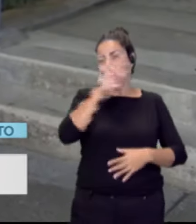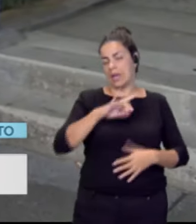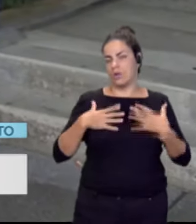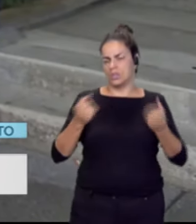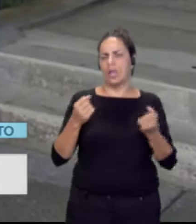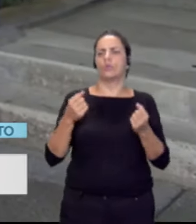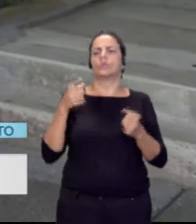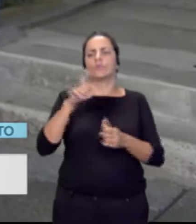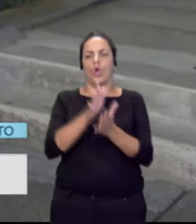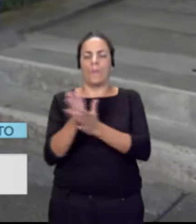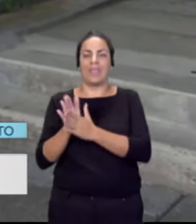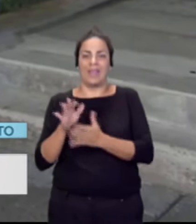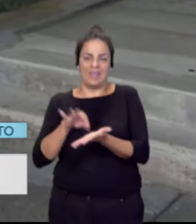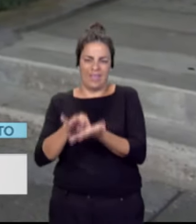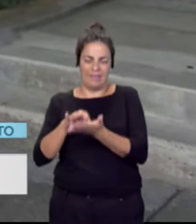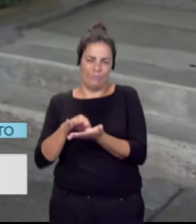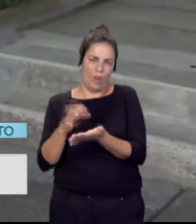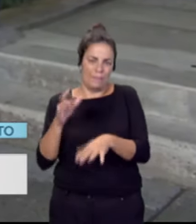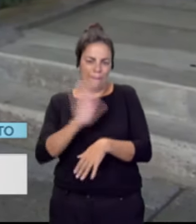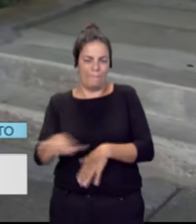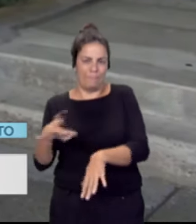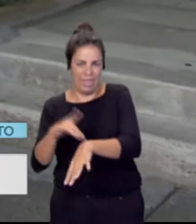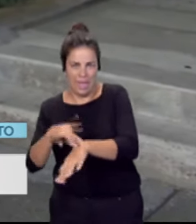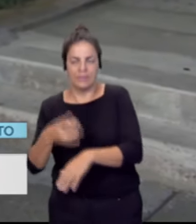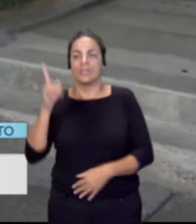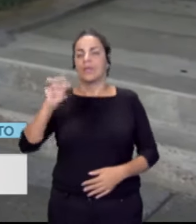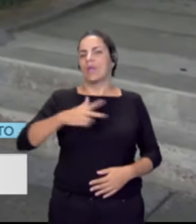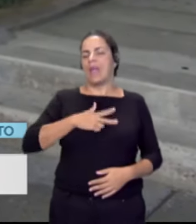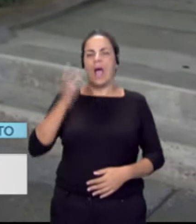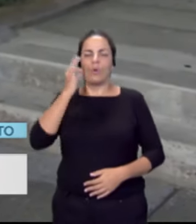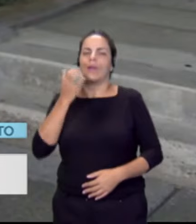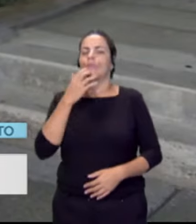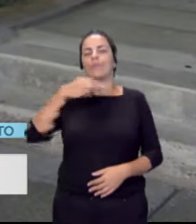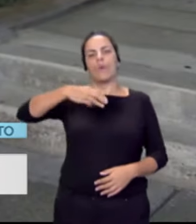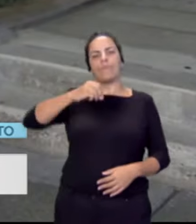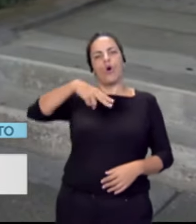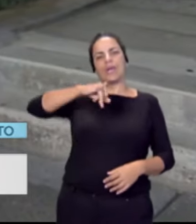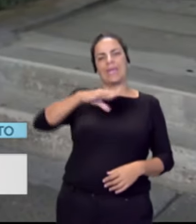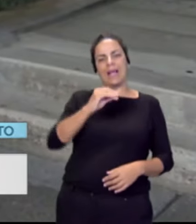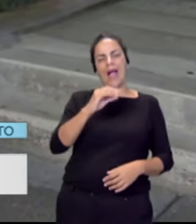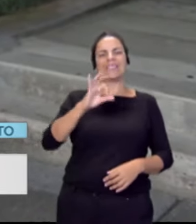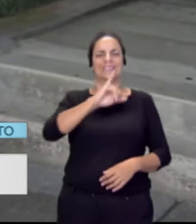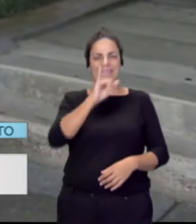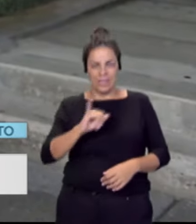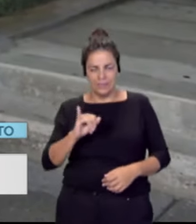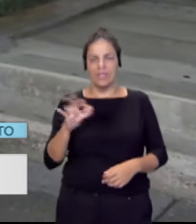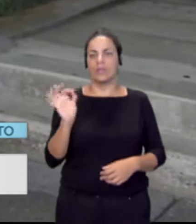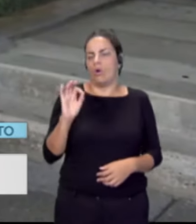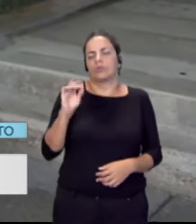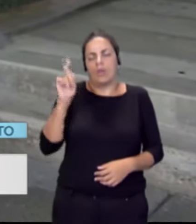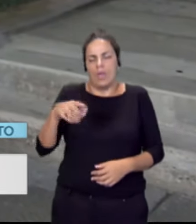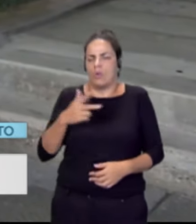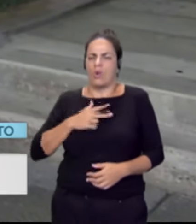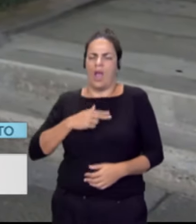servicio pediatras, tenemos a abogadas como Mónica Sánchez Barragán, también una de las mejores abogadas